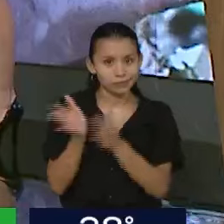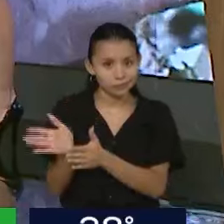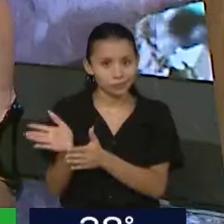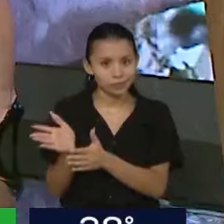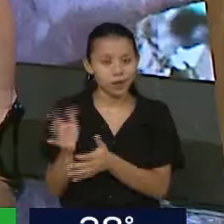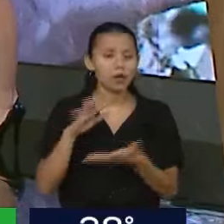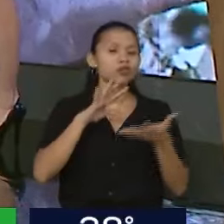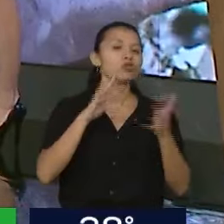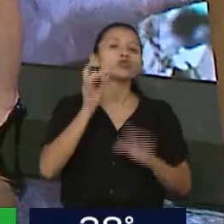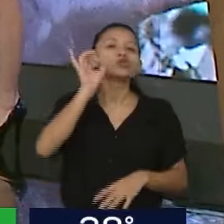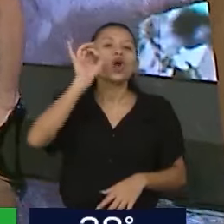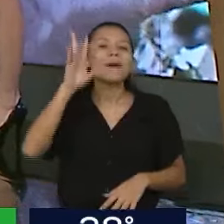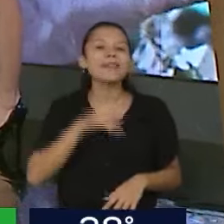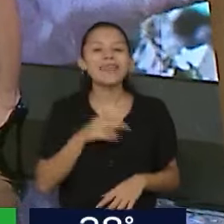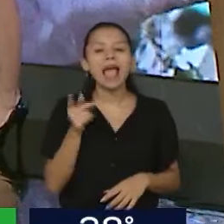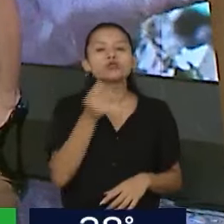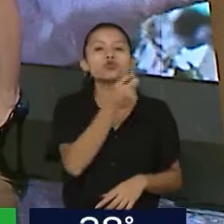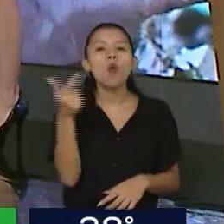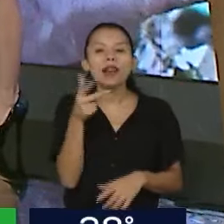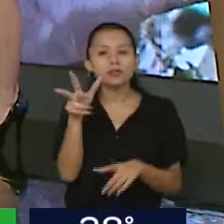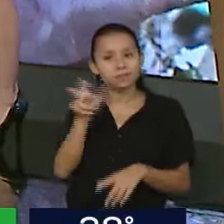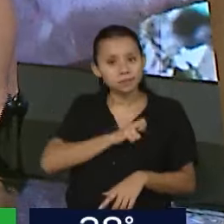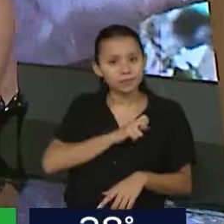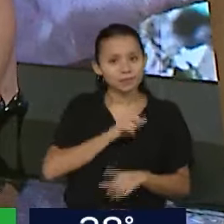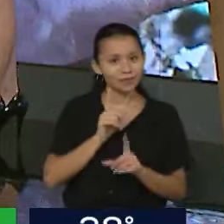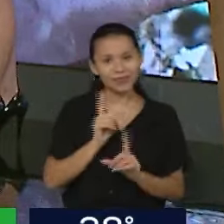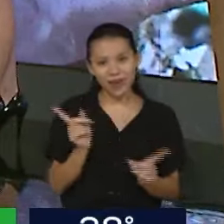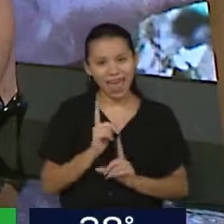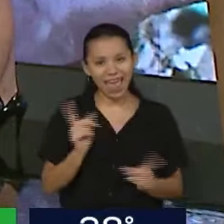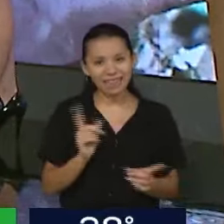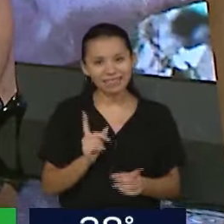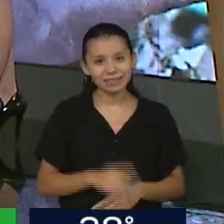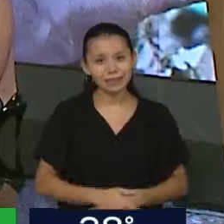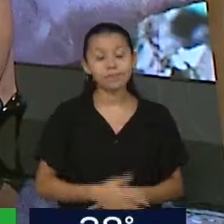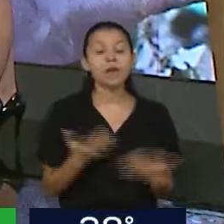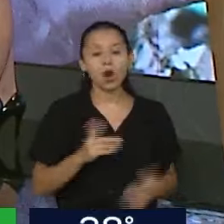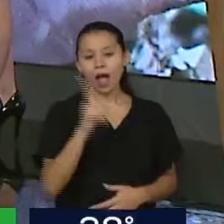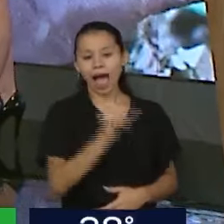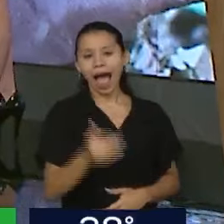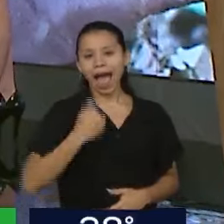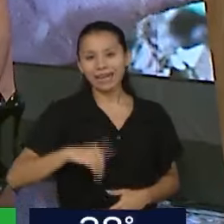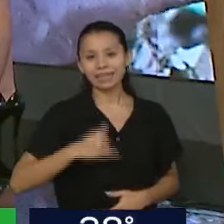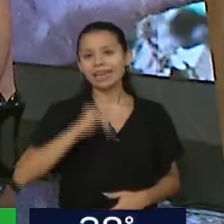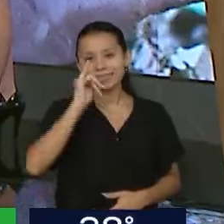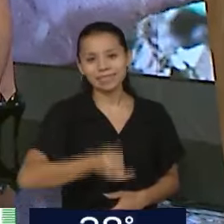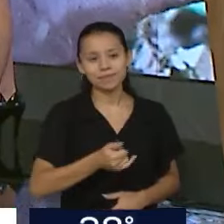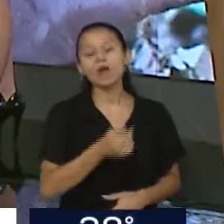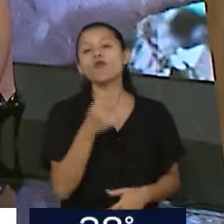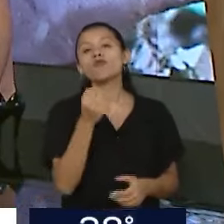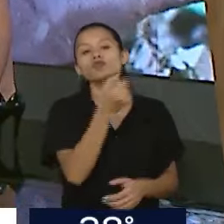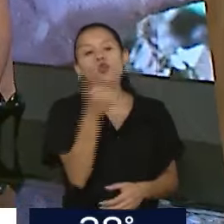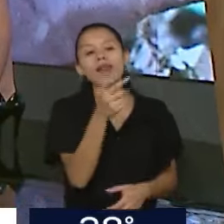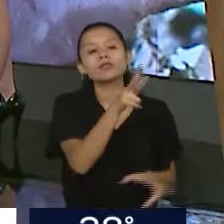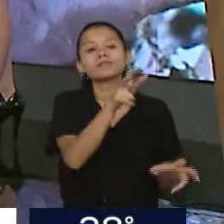por grupo familiar. Está papá, muy bien mamá, la aclaración. Y los, sí, dos chicos. En la Argentina se mide así, es por índice de ingreso. Vos